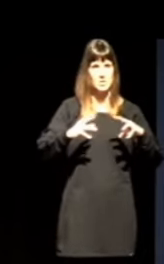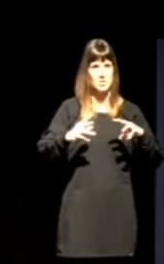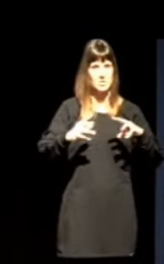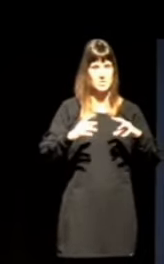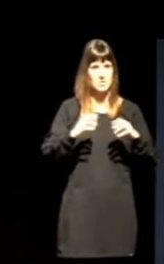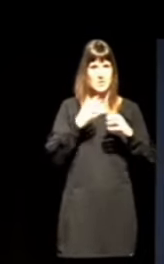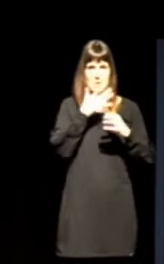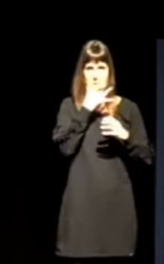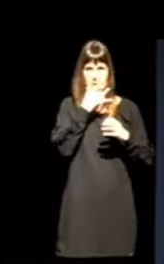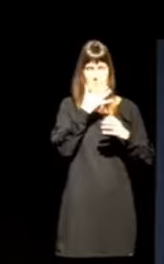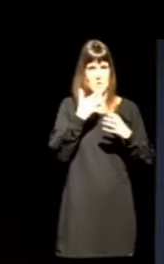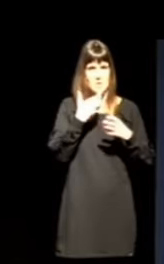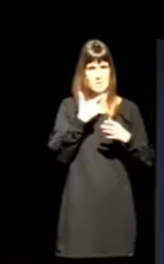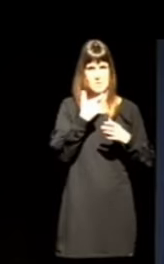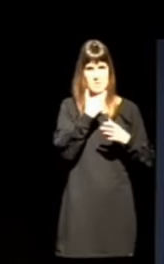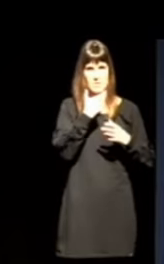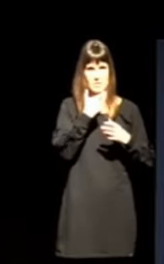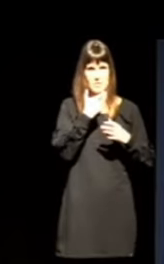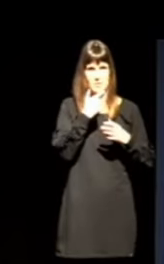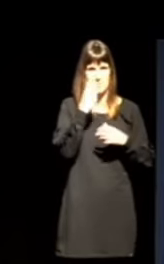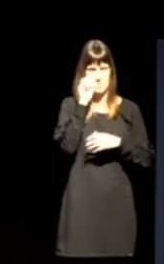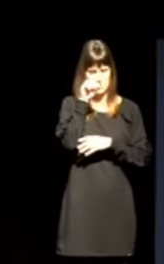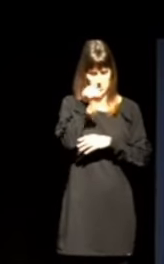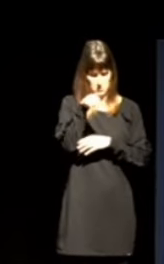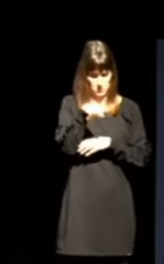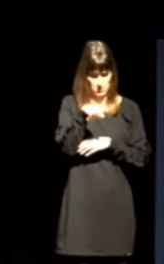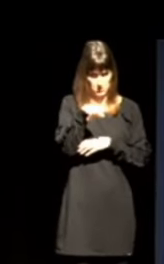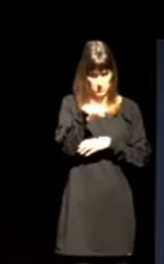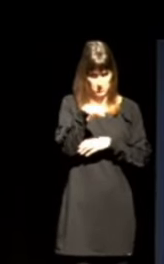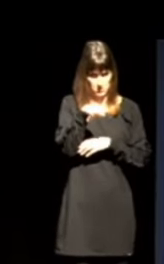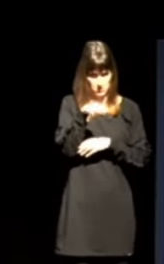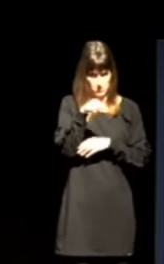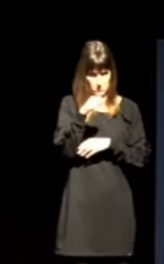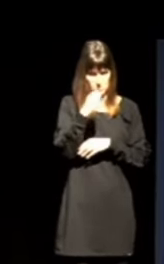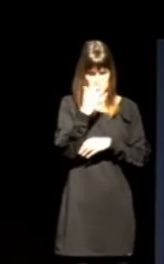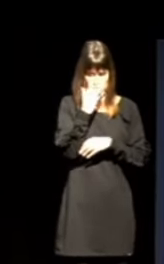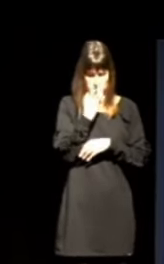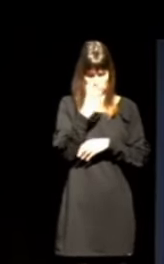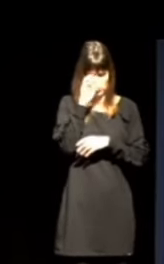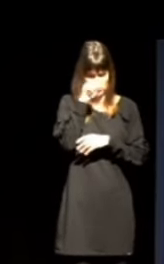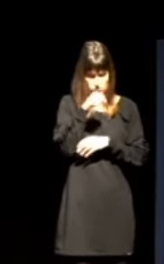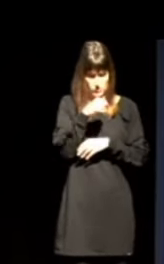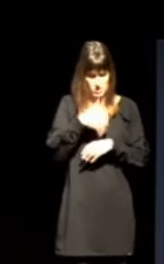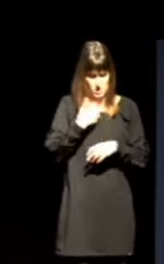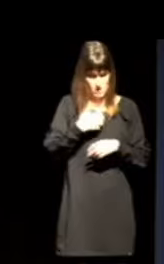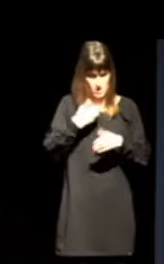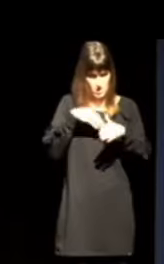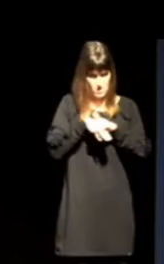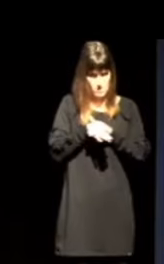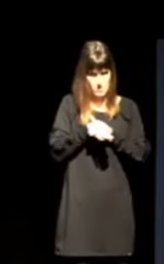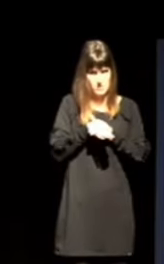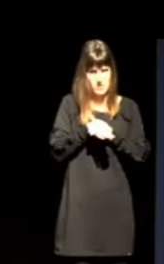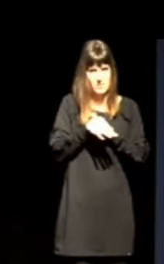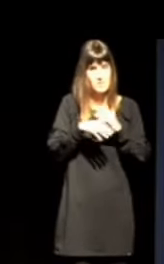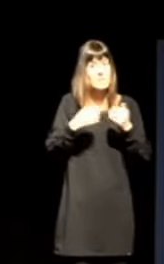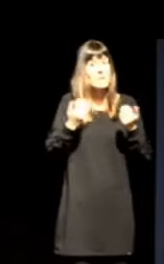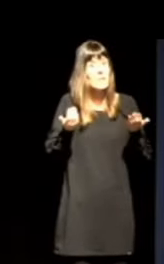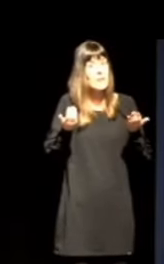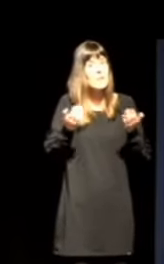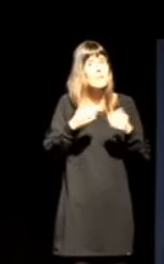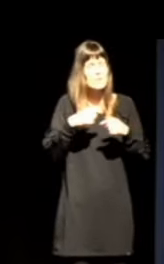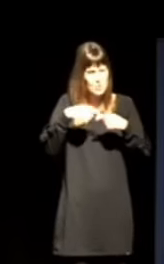la mandíbula, me agacho la cabeza como de tristeza, o tengo rabia. Y eso, un